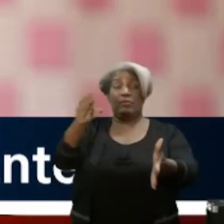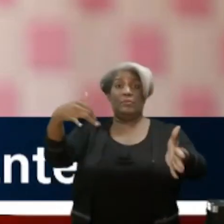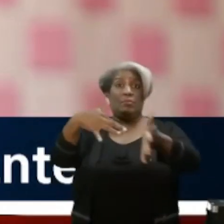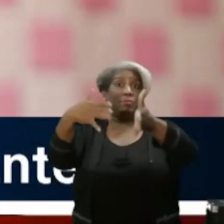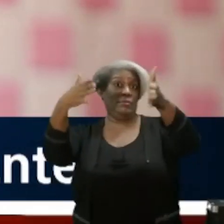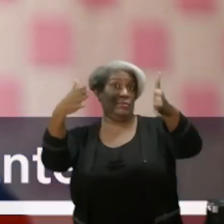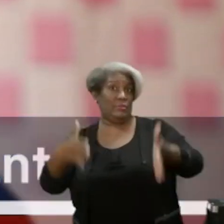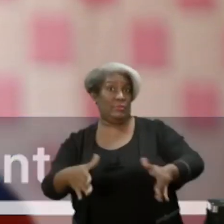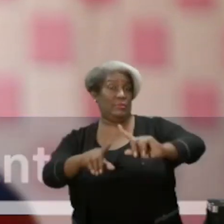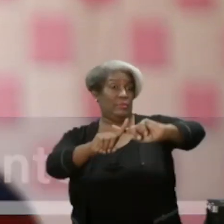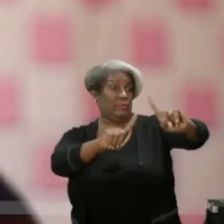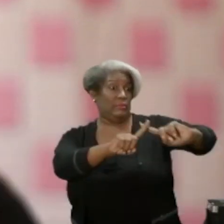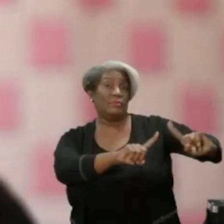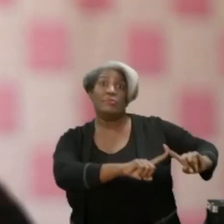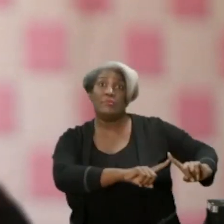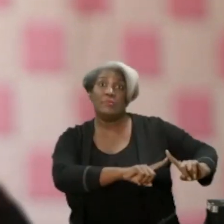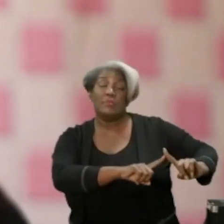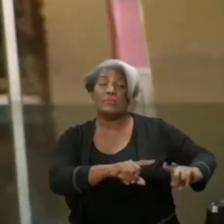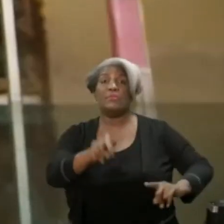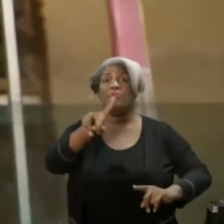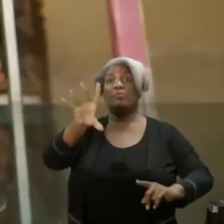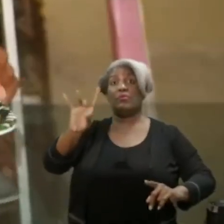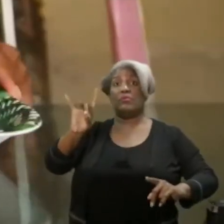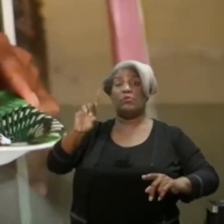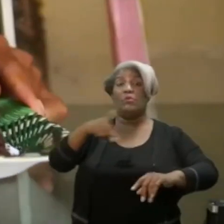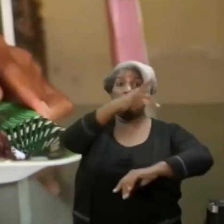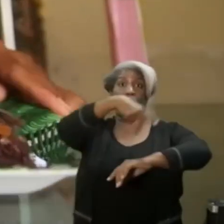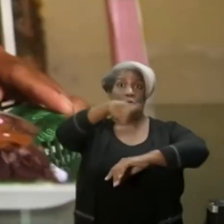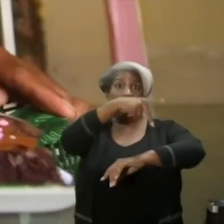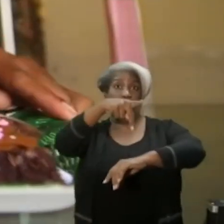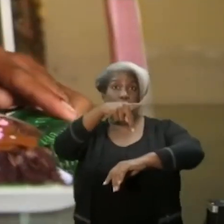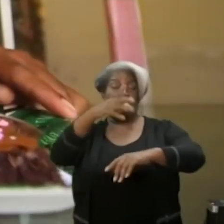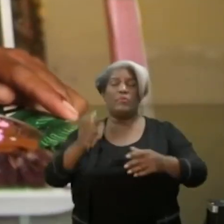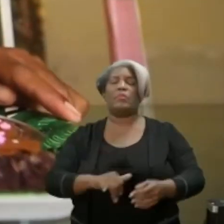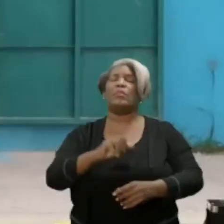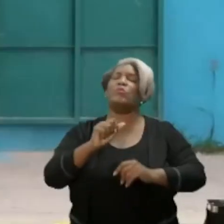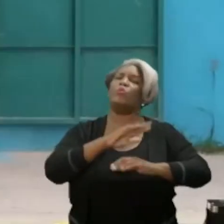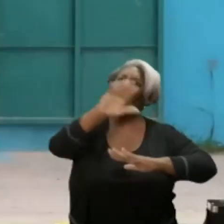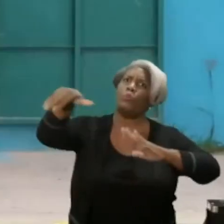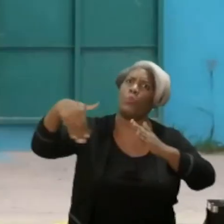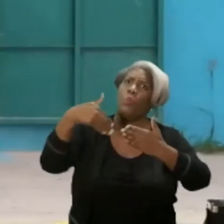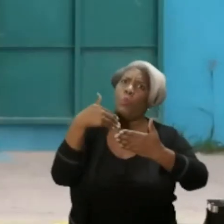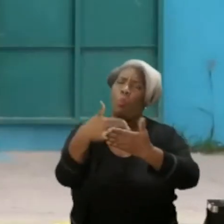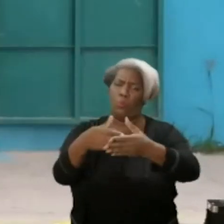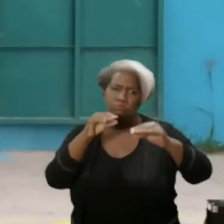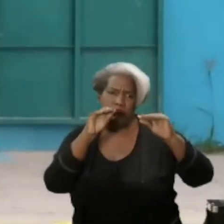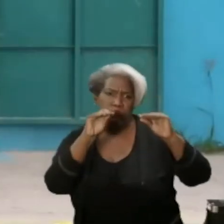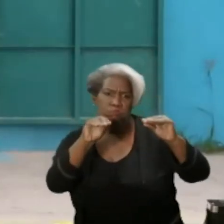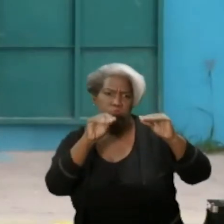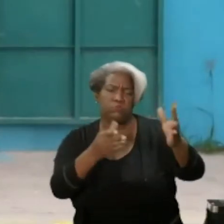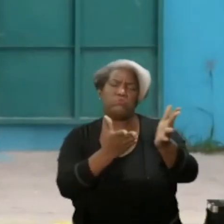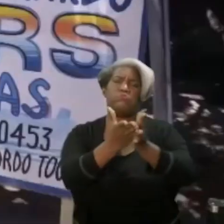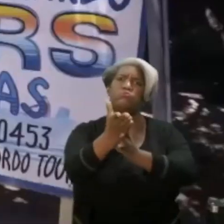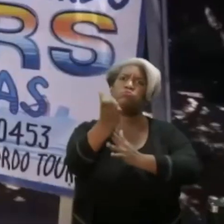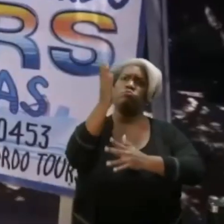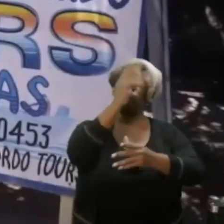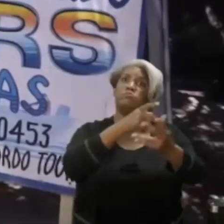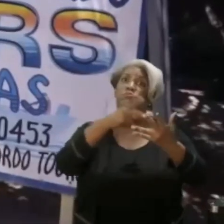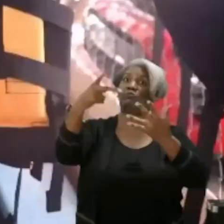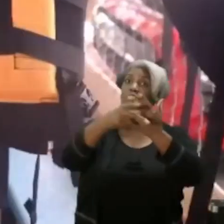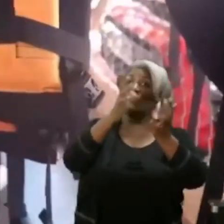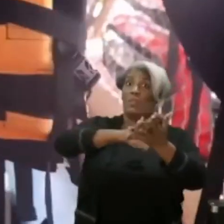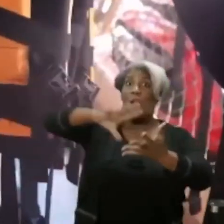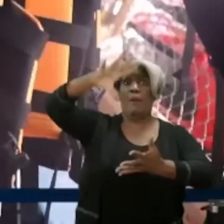escuelas, liceos y politécnicos en 28 provincias del país recibieron capacitación a través del programa Aprender